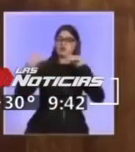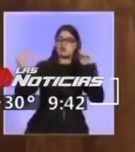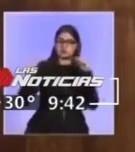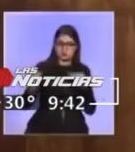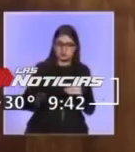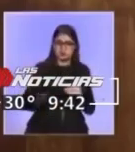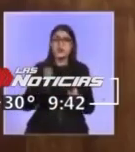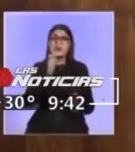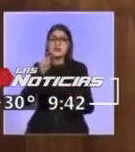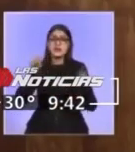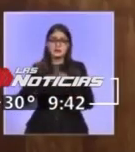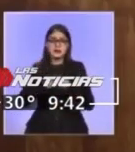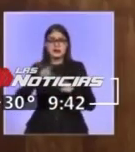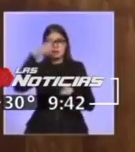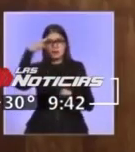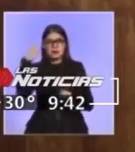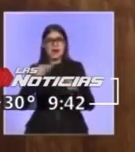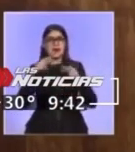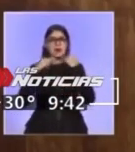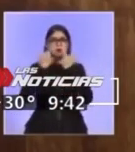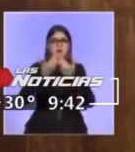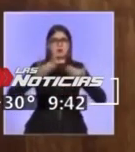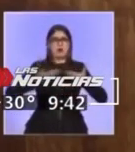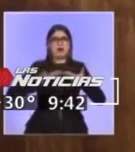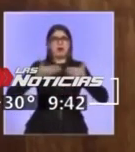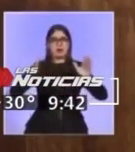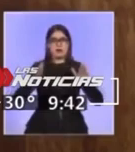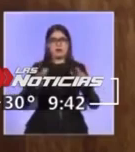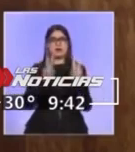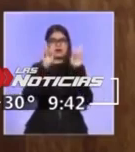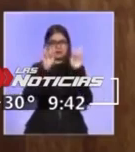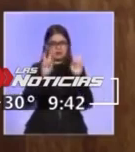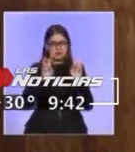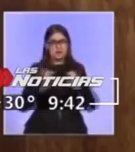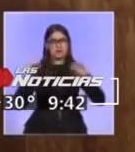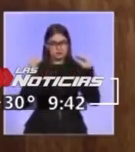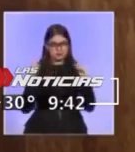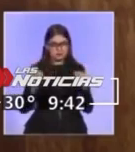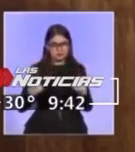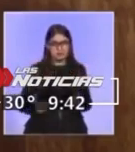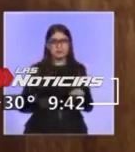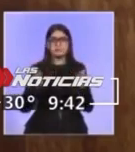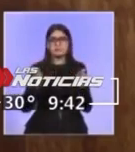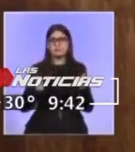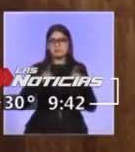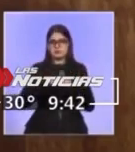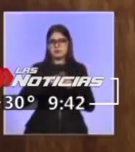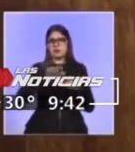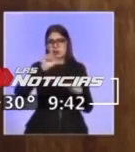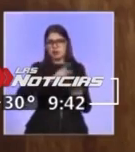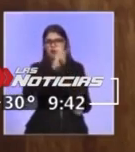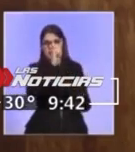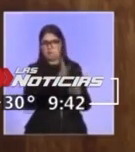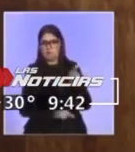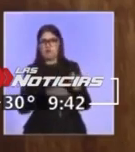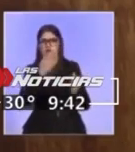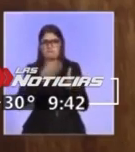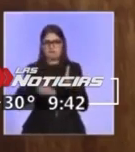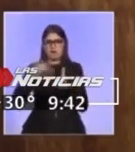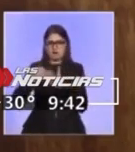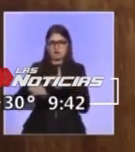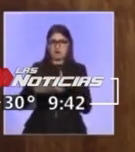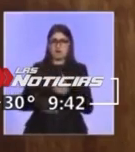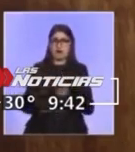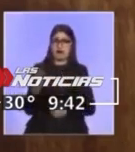paso del caso de campeche cuando el voto por voto que se dio hace una semana sino hoy es por unanimidad el tribunal le